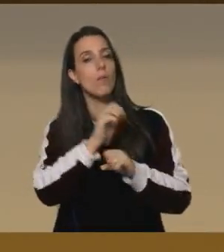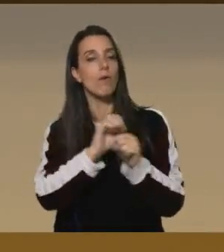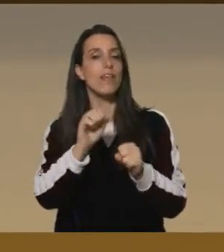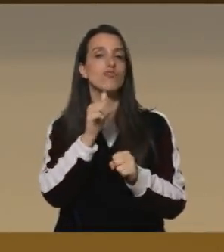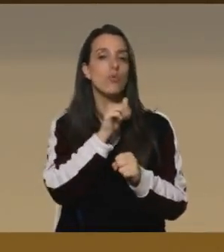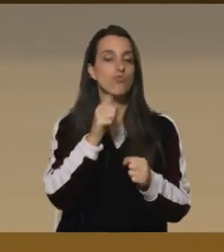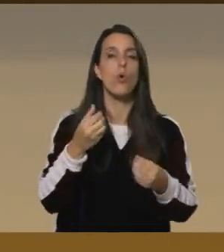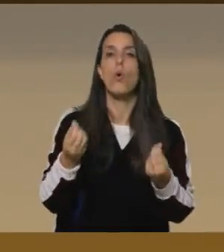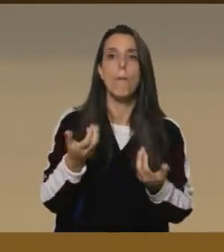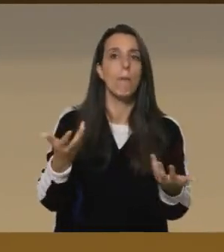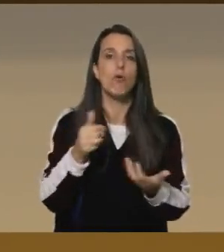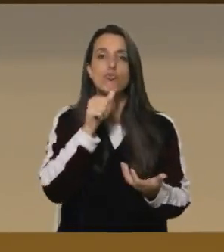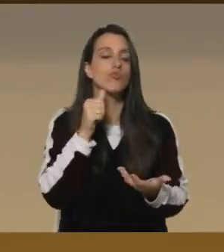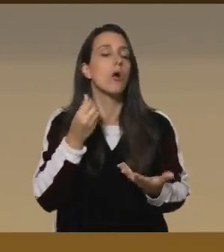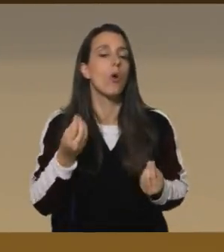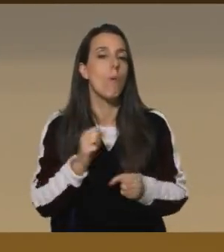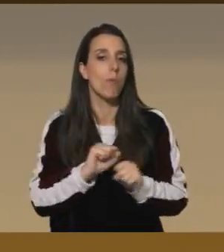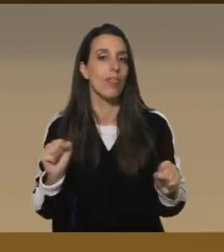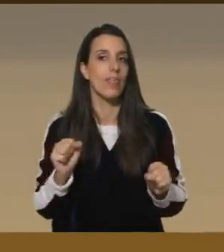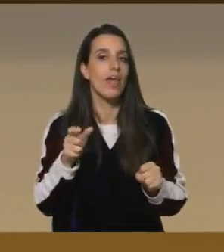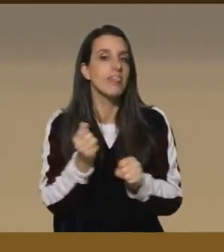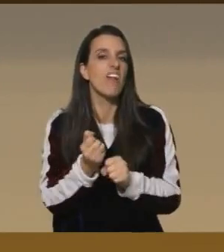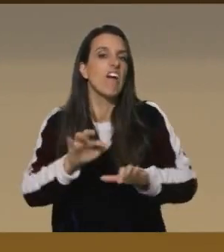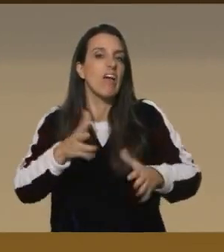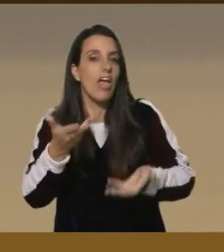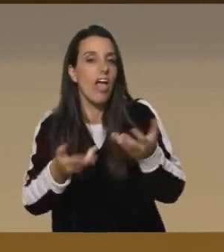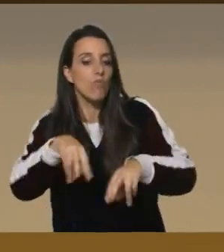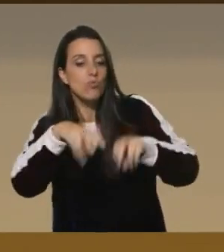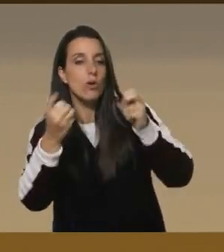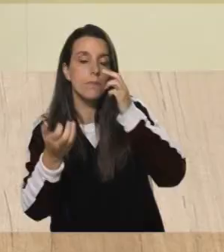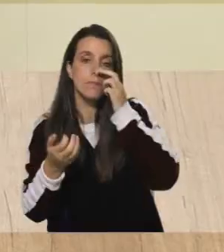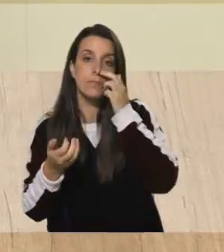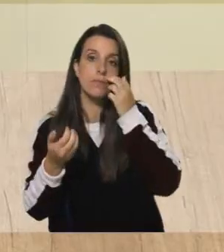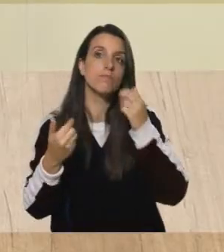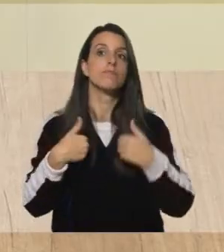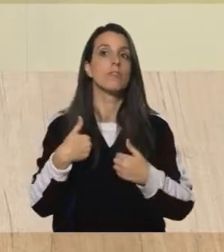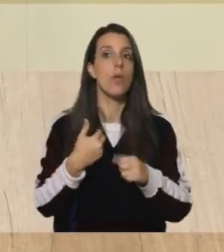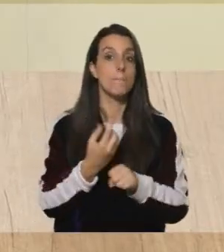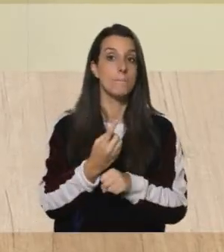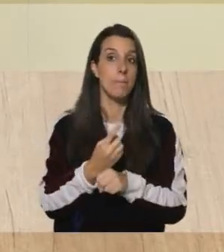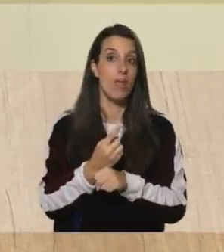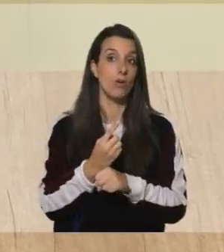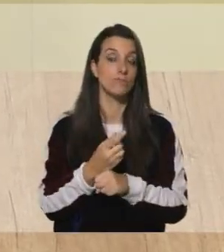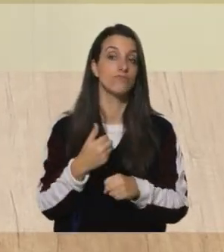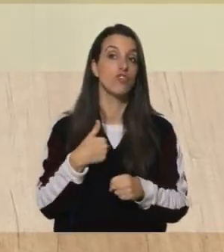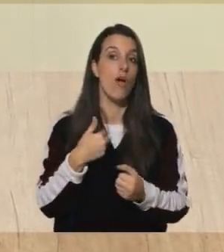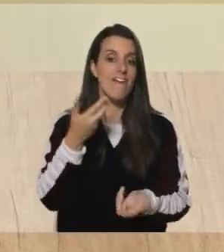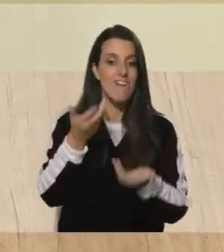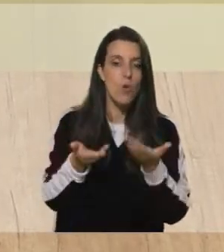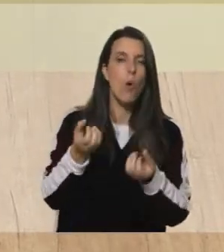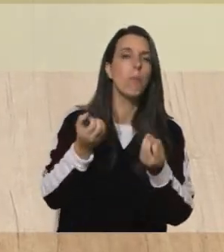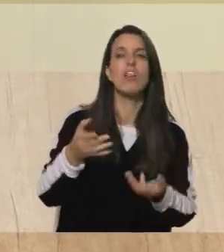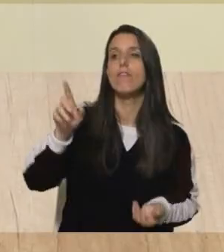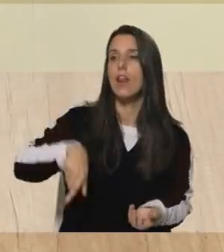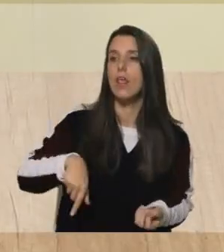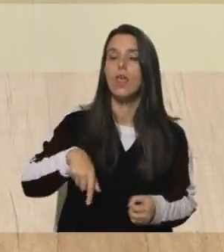de sesiones de qué estamos hablando qué es lo que se trabaja qué es lo que tú trabajas para combatir esto Carlos bien yo primero evaluó Cuál es la causa